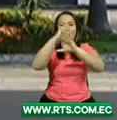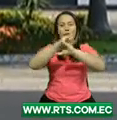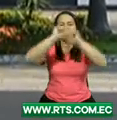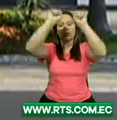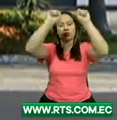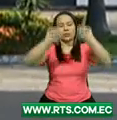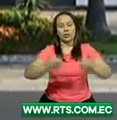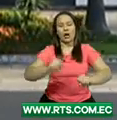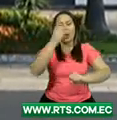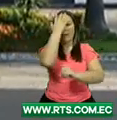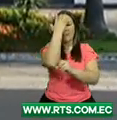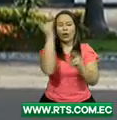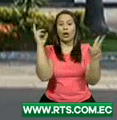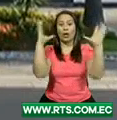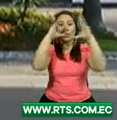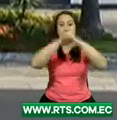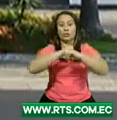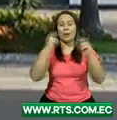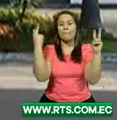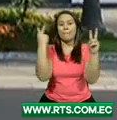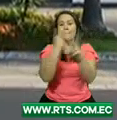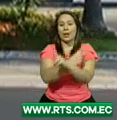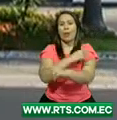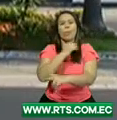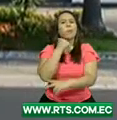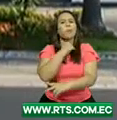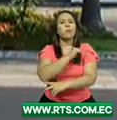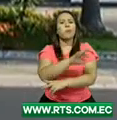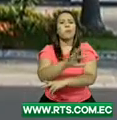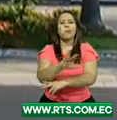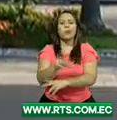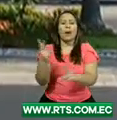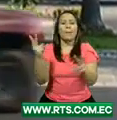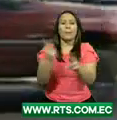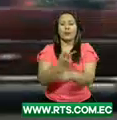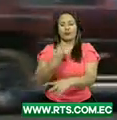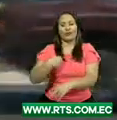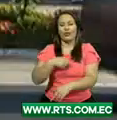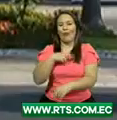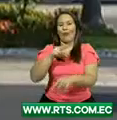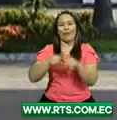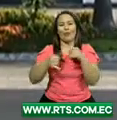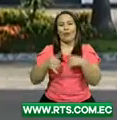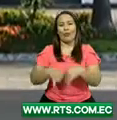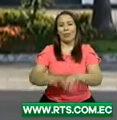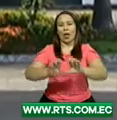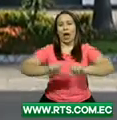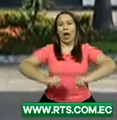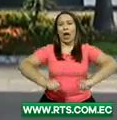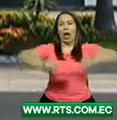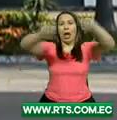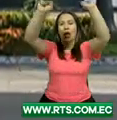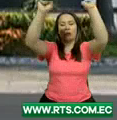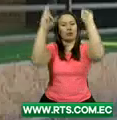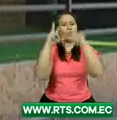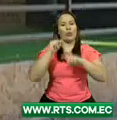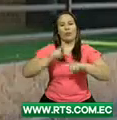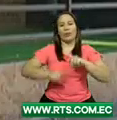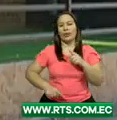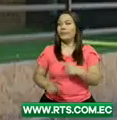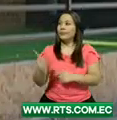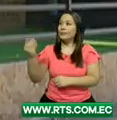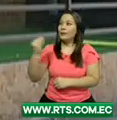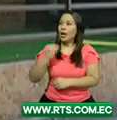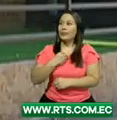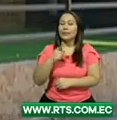la derecha la miel a todo por asalto por el robo aquí roban bastante quitar el regado como estoy el